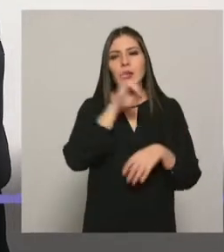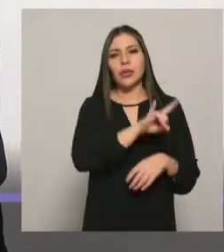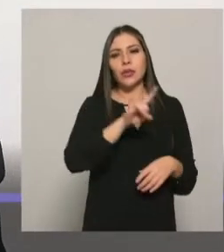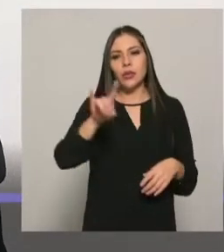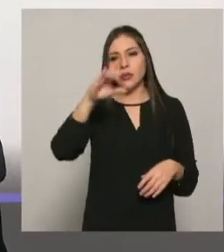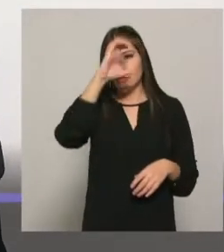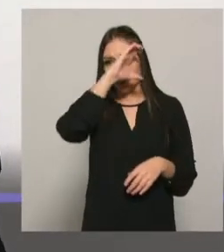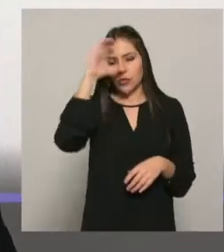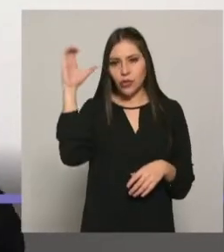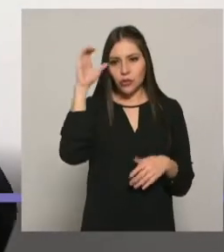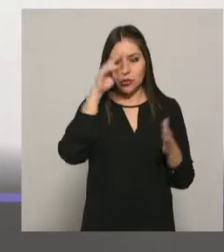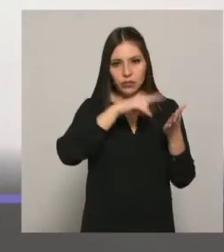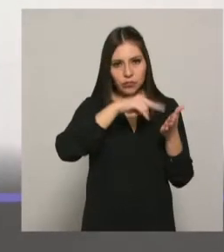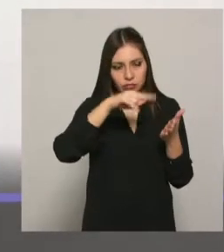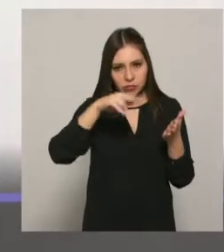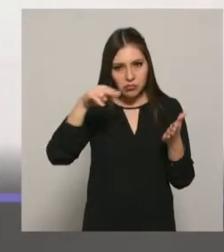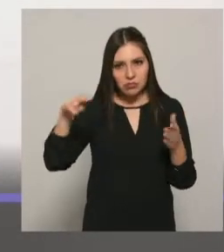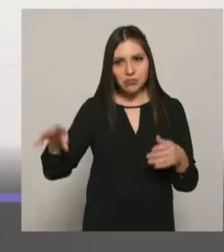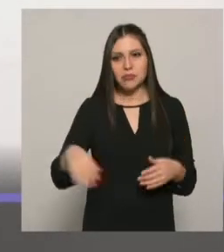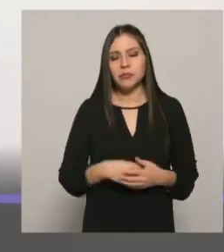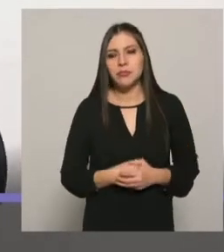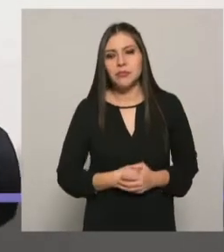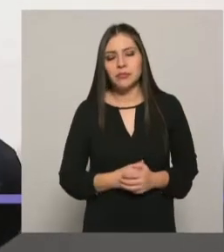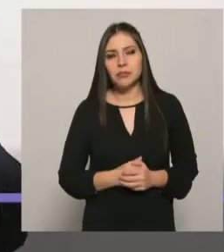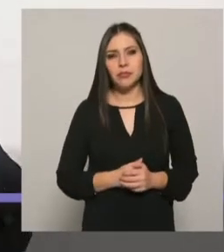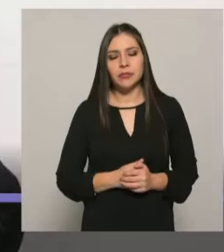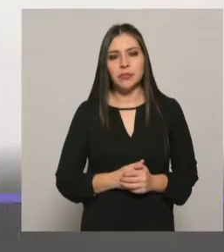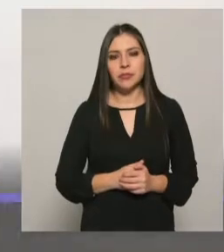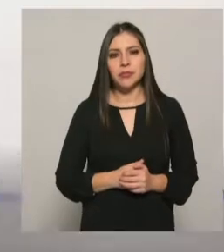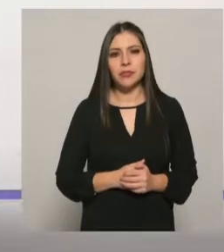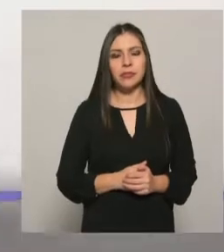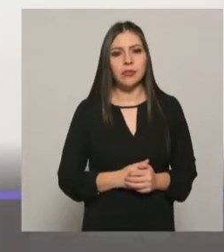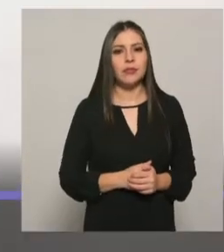óleo, y existen también